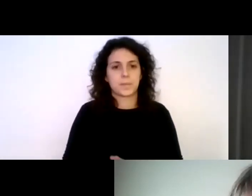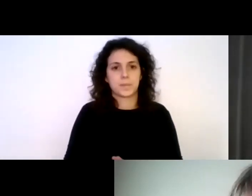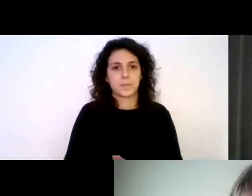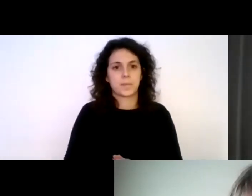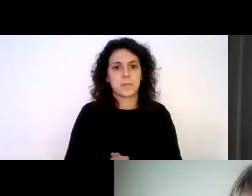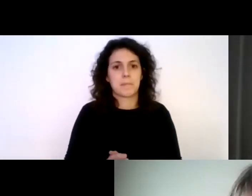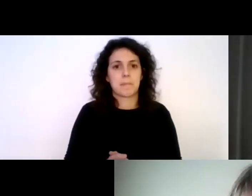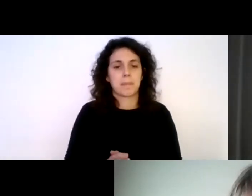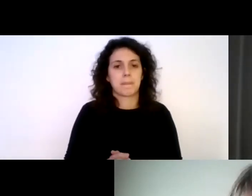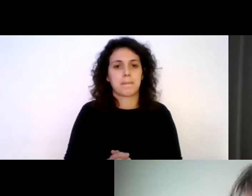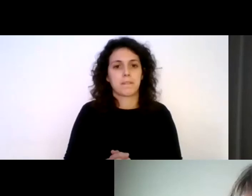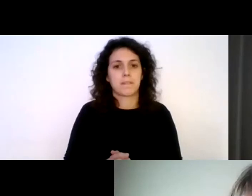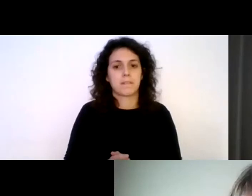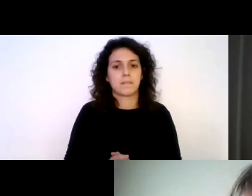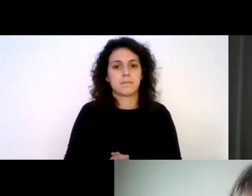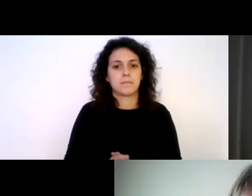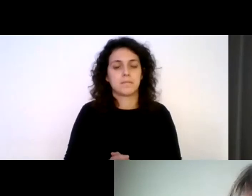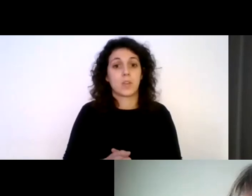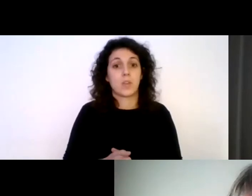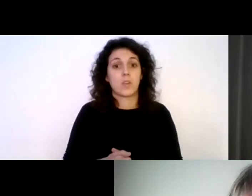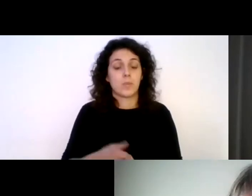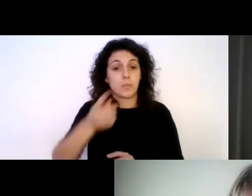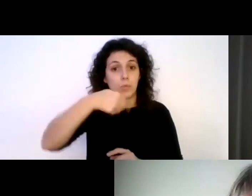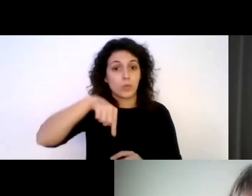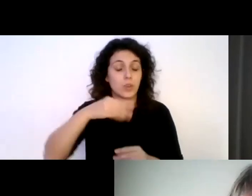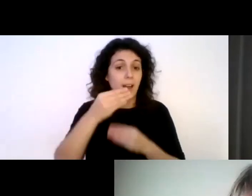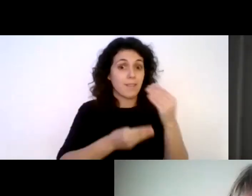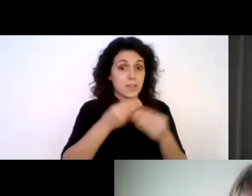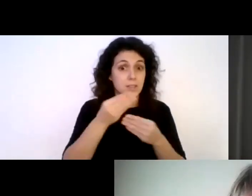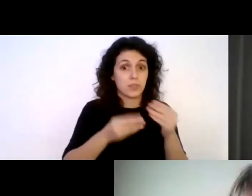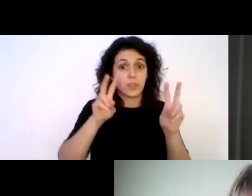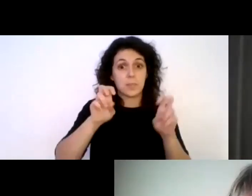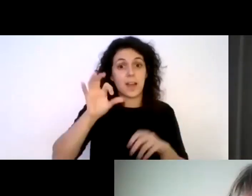Ver qué hicimos, qué habéis hecho en este caso del snorkel.